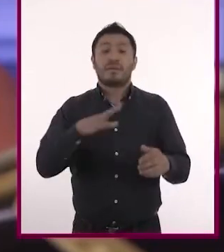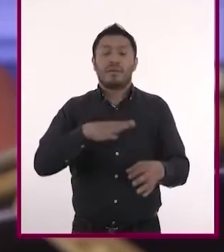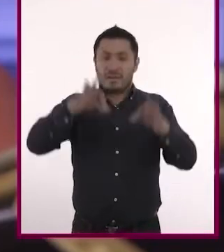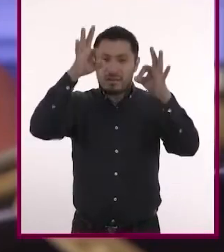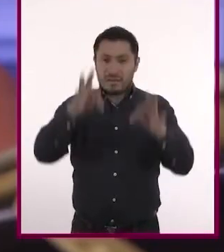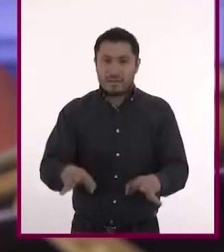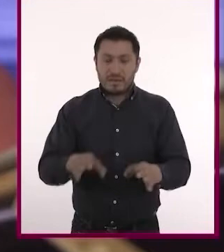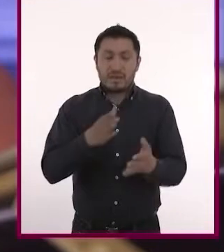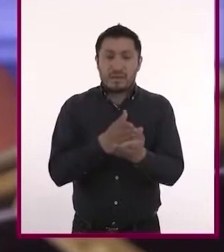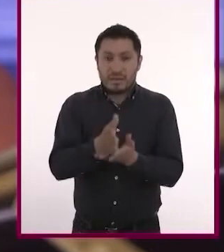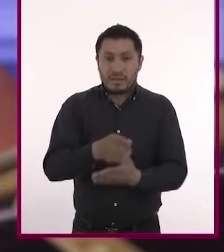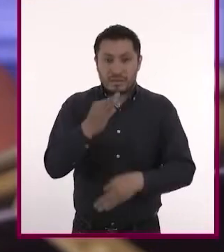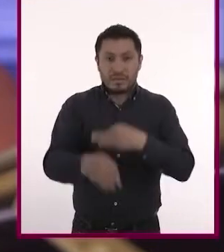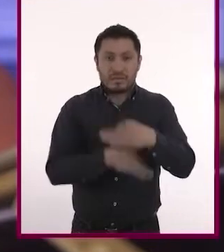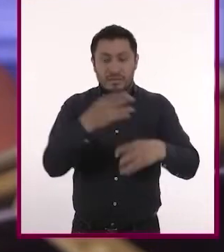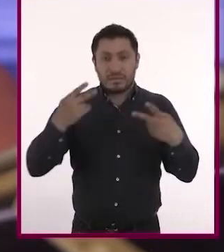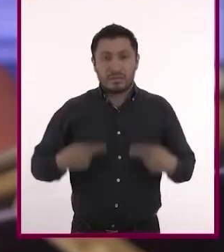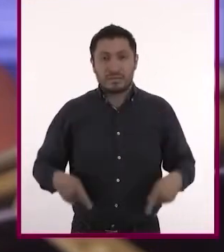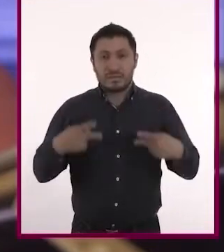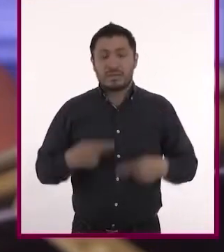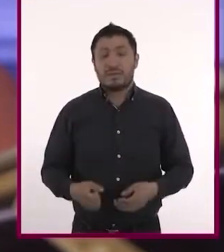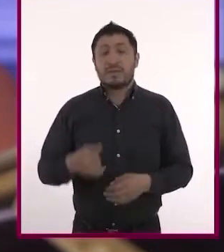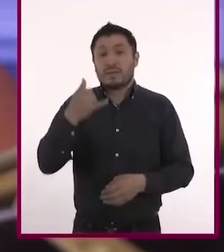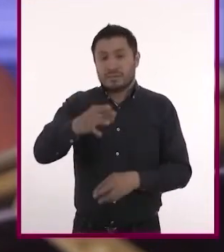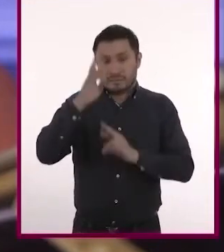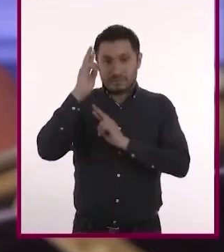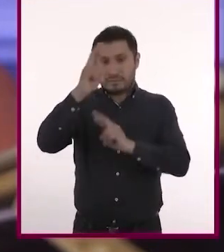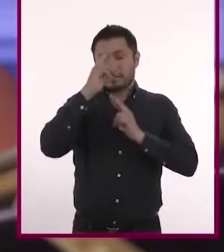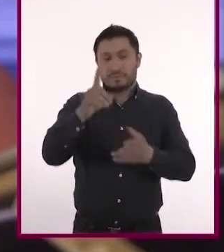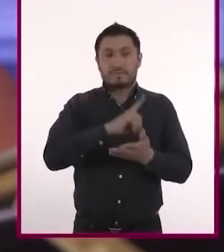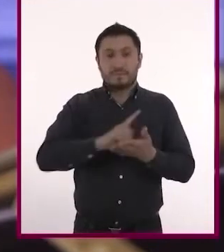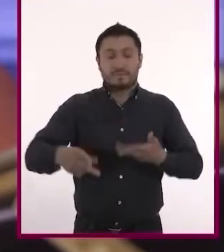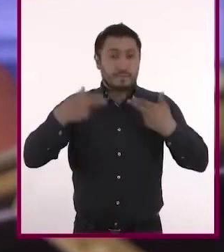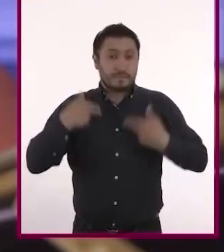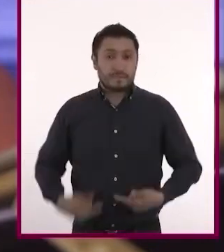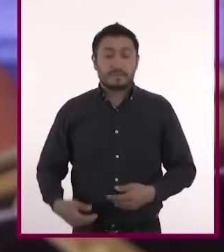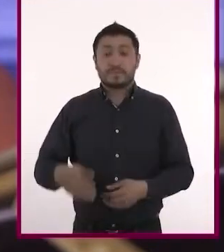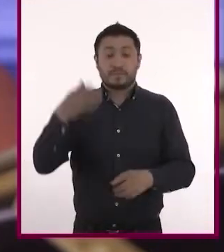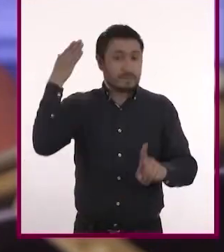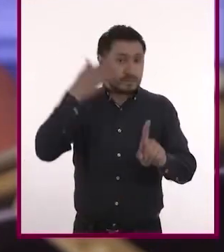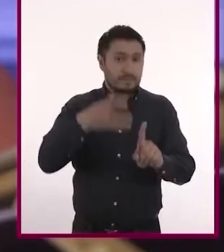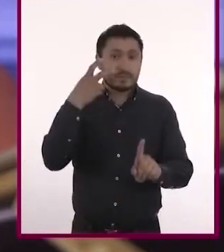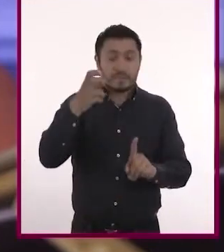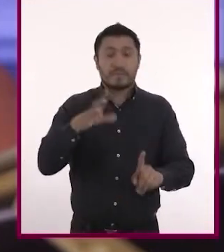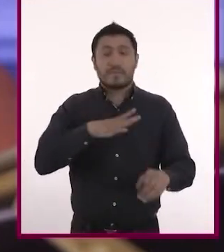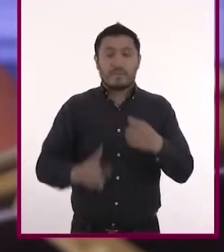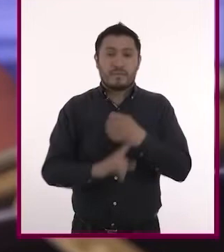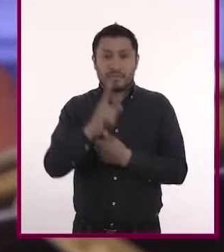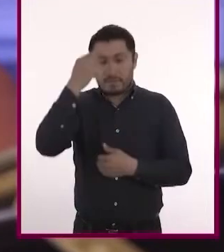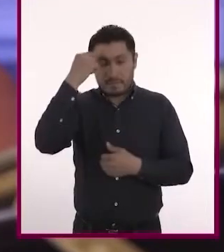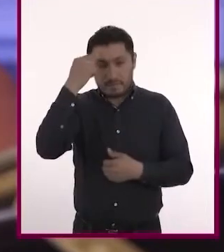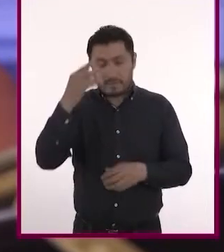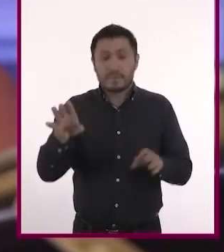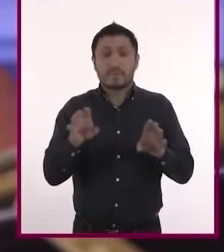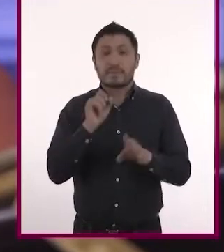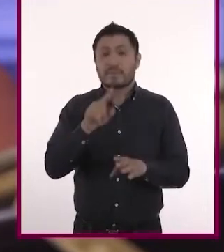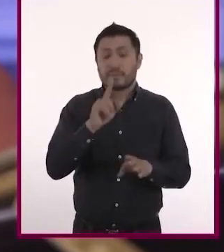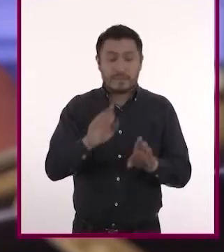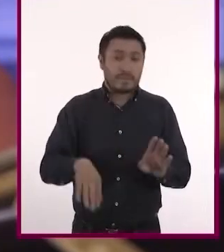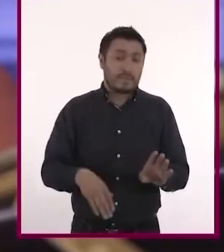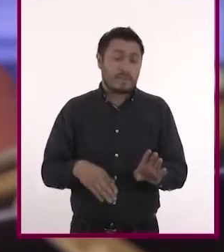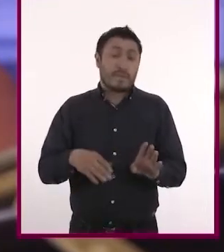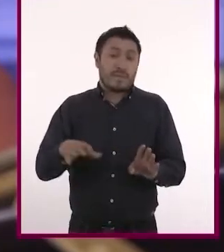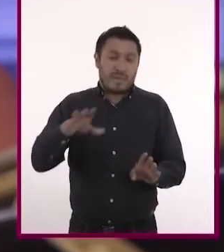de calidad, accesible para todas y todos y que respeten sus derechos humanos. En este sentido, los trastornos mentales no solamente atañen a las